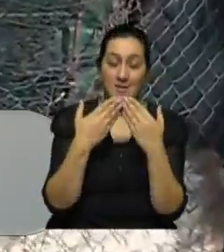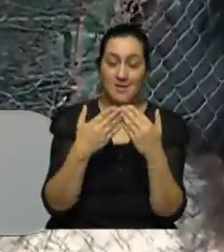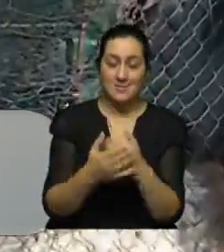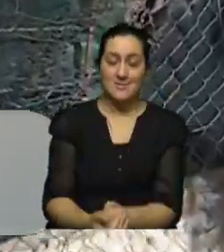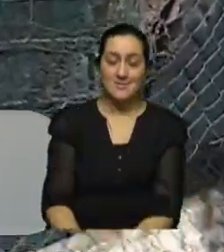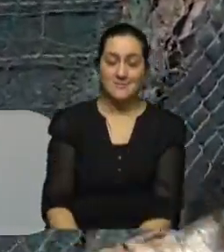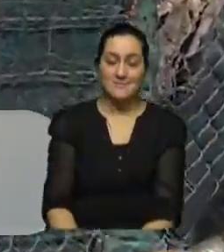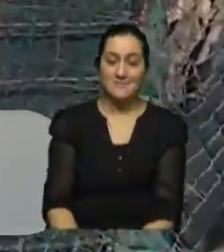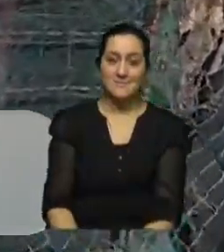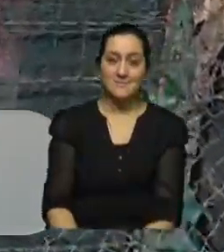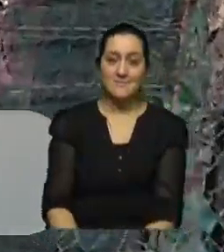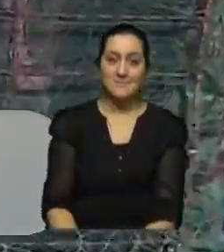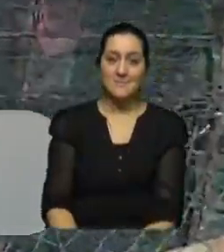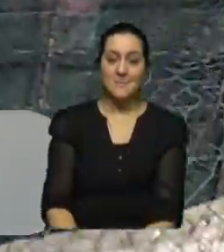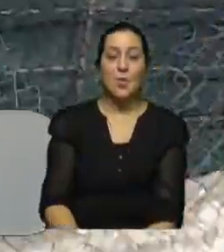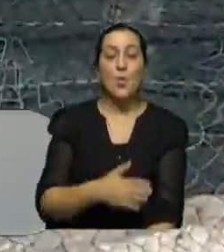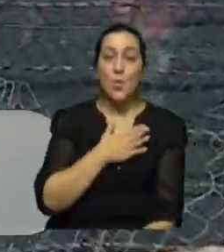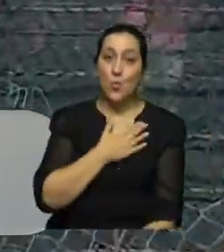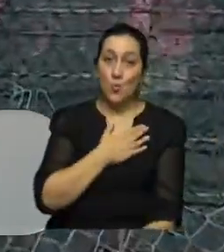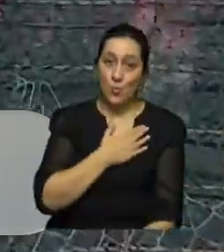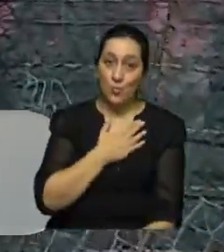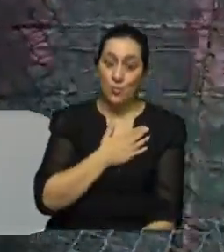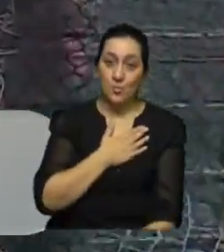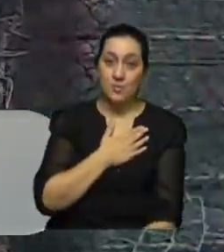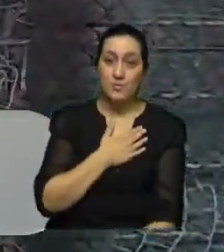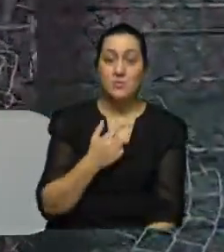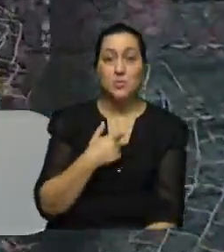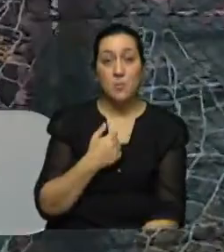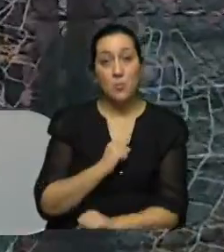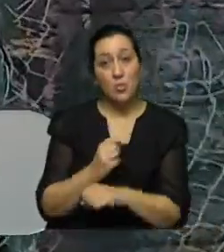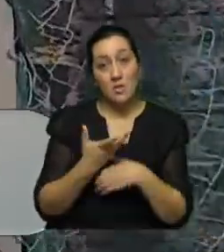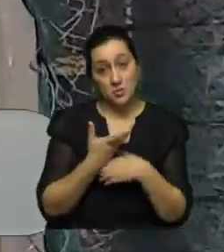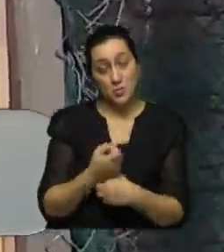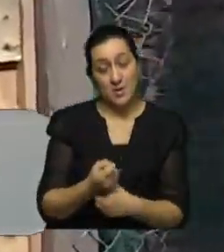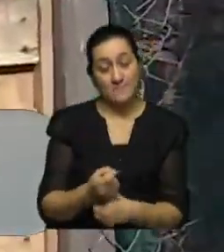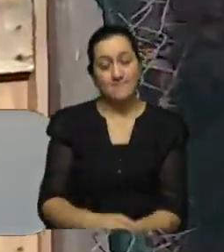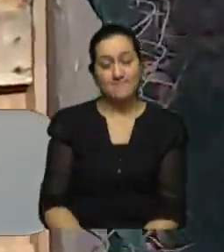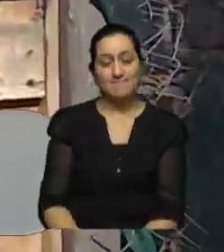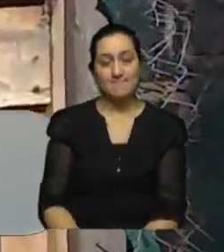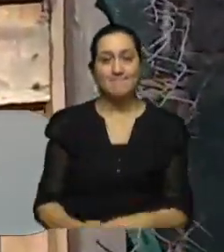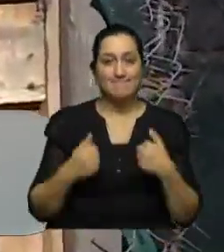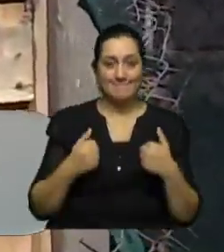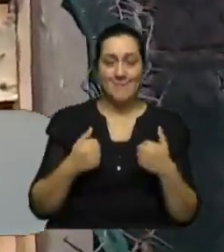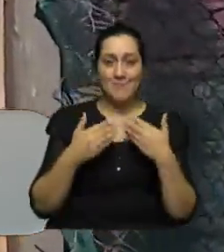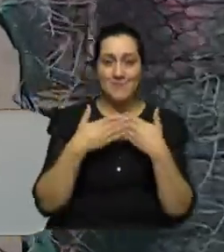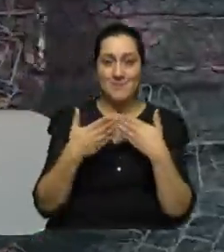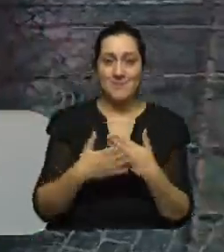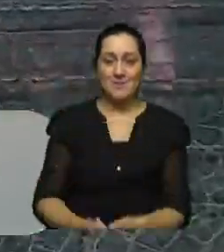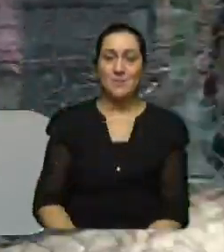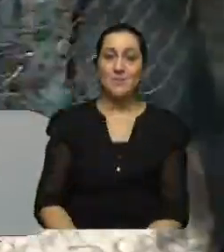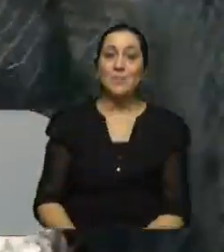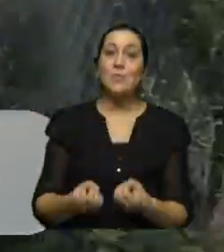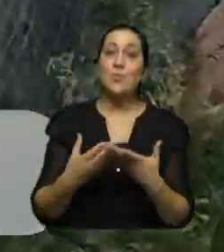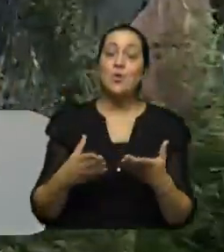conversar con nosotros. No hay problema, un gusto y en lo que lo pueda ayudar. Vamos arriba. Gracias, vecina. Bueno,